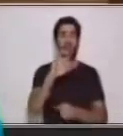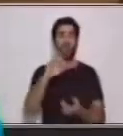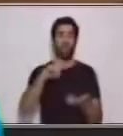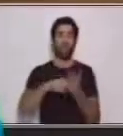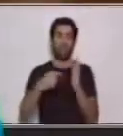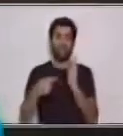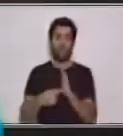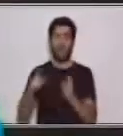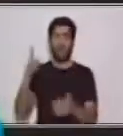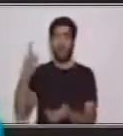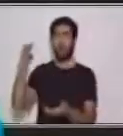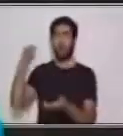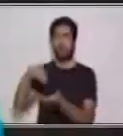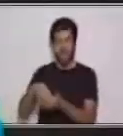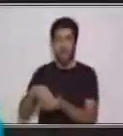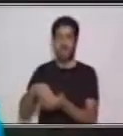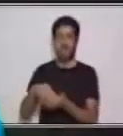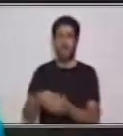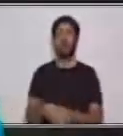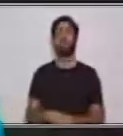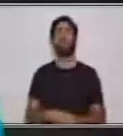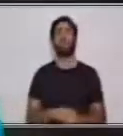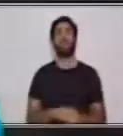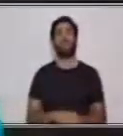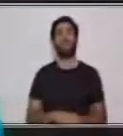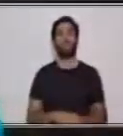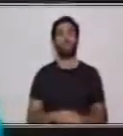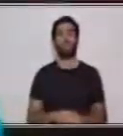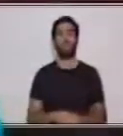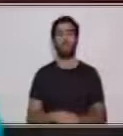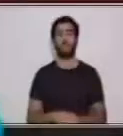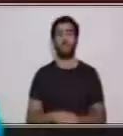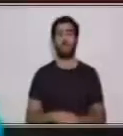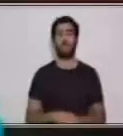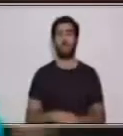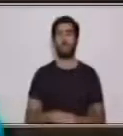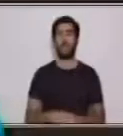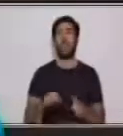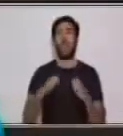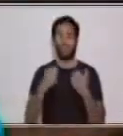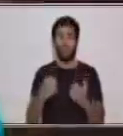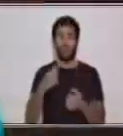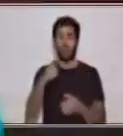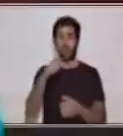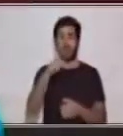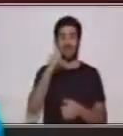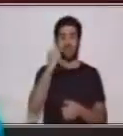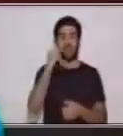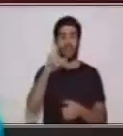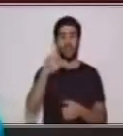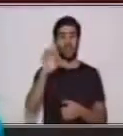este caso, nos da la idea de 1000 gramos. La abreviatura de kilogramo es